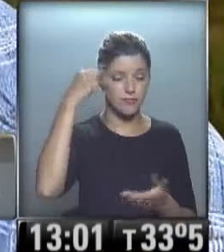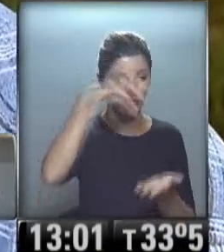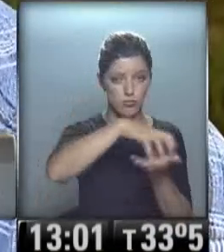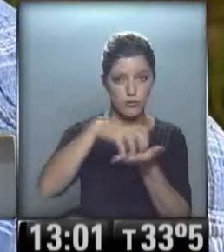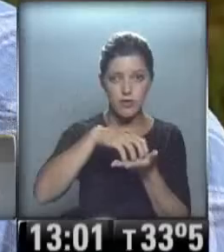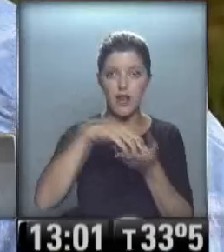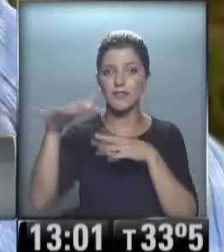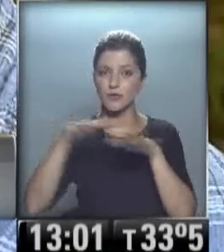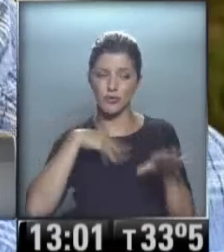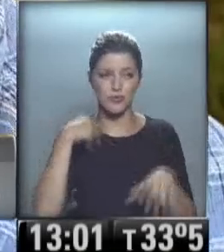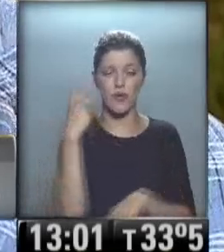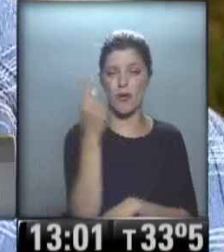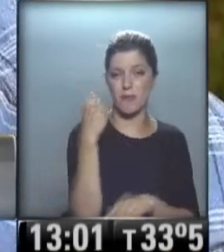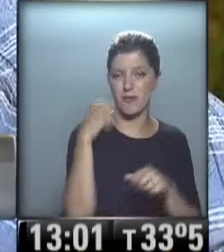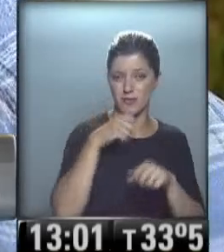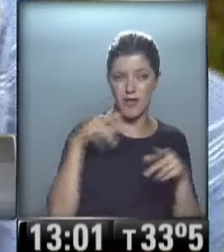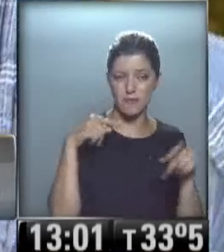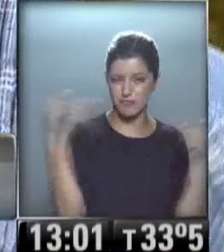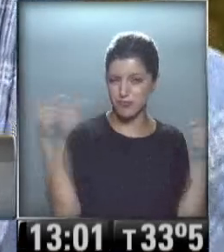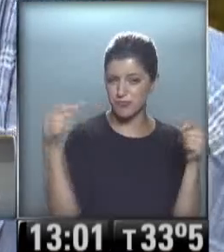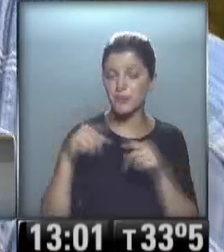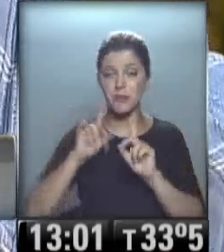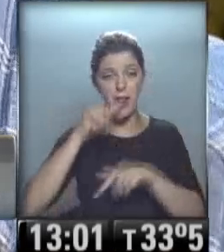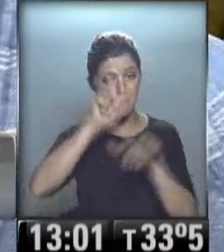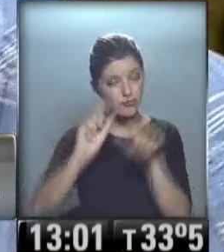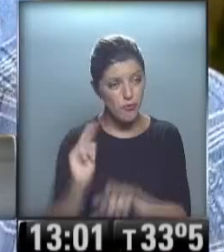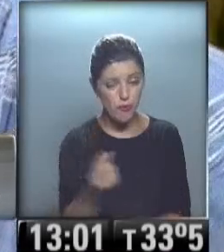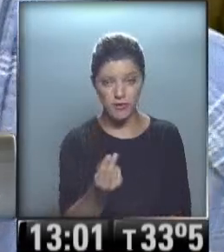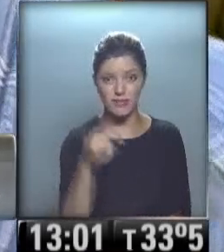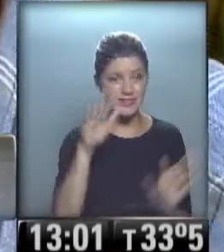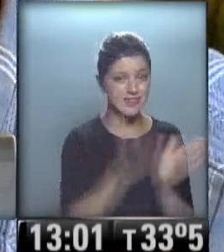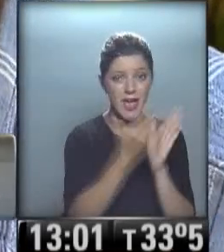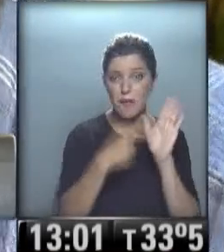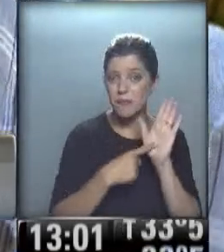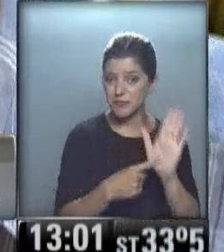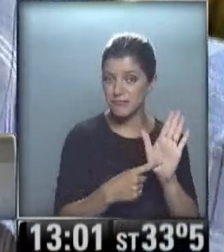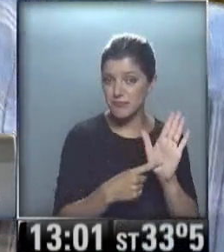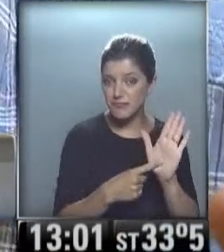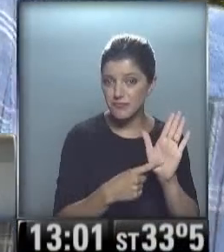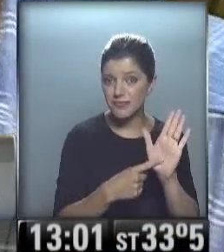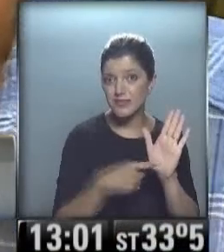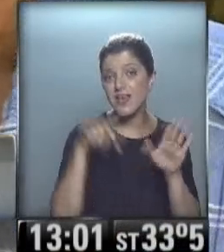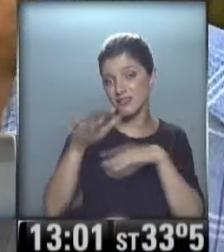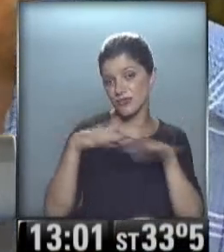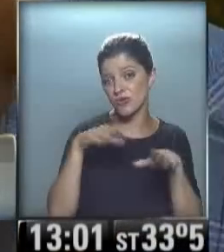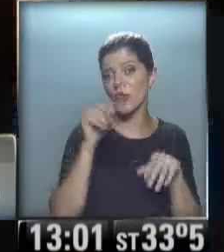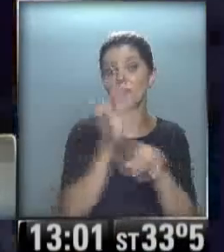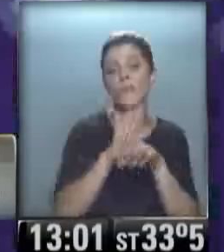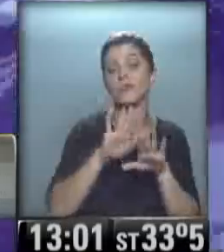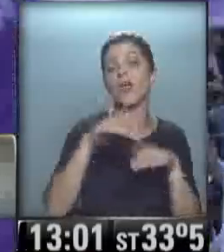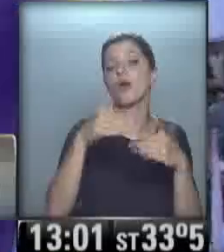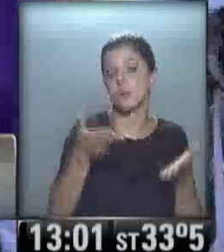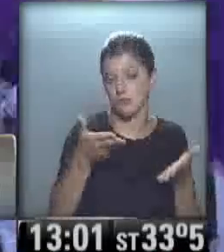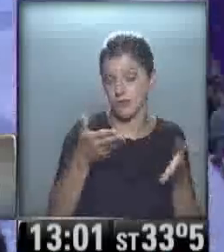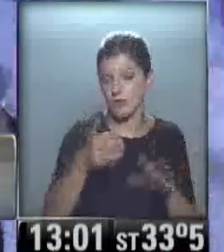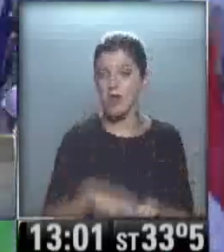bombardeo a la moneda de los crímenes cometidos eso es la constitución que consagra que cristaliza institución aniza el acto criminal del golpe militar y